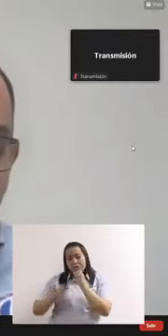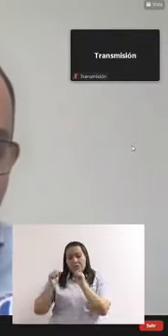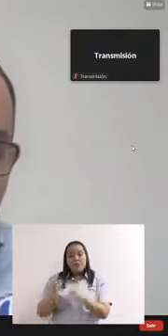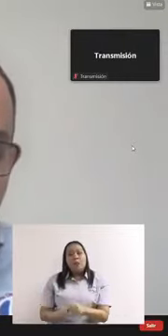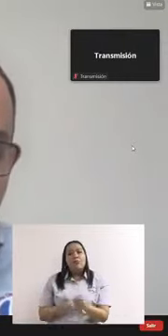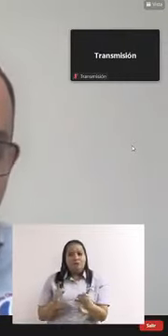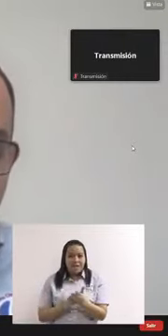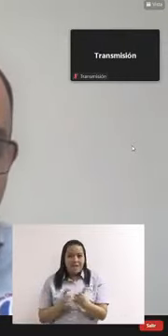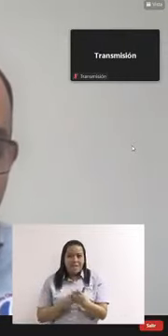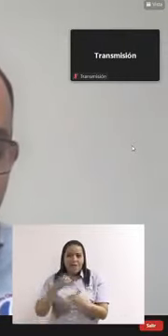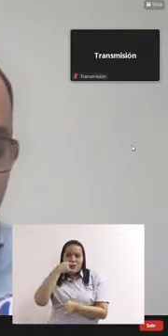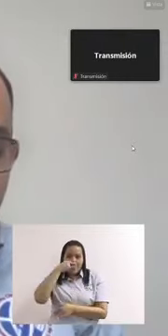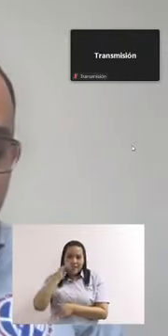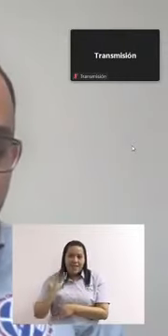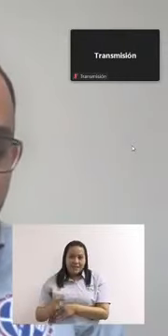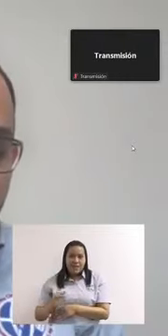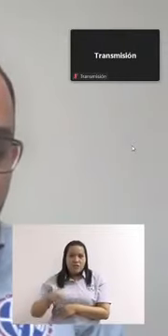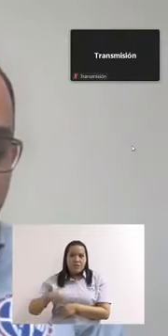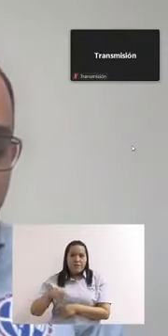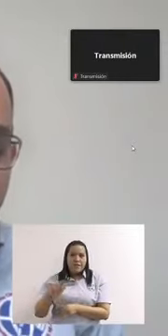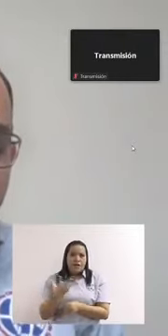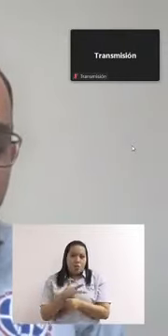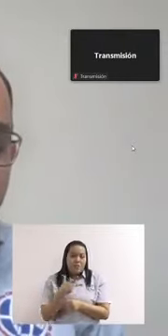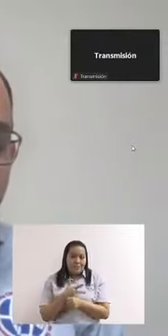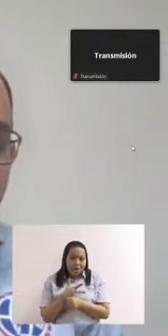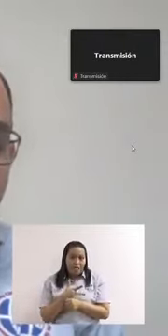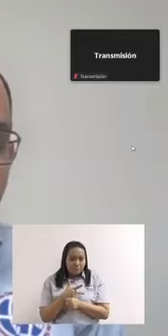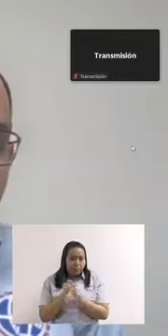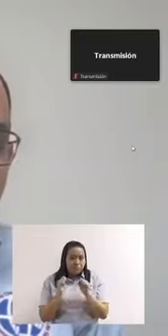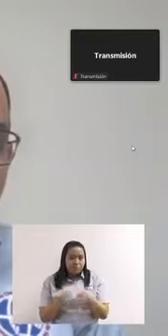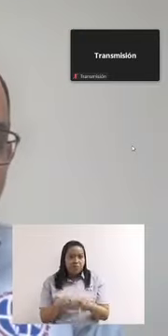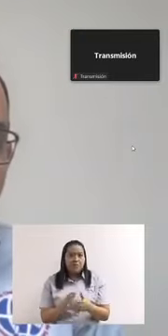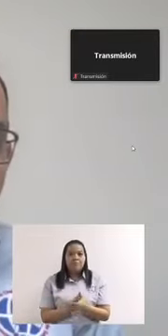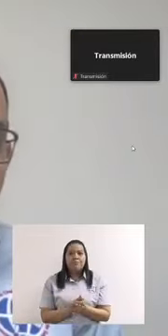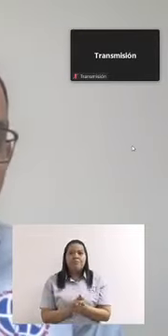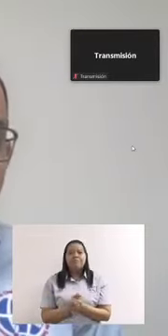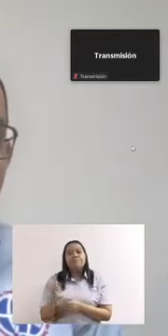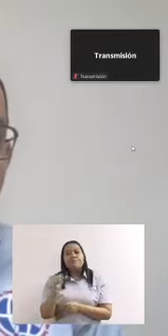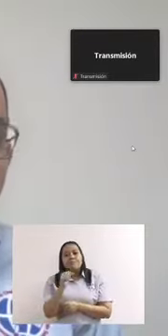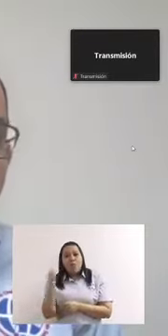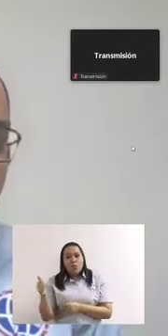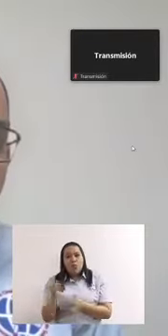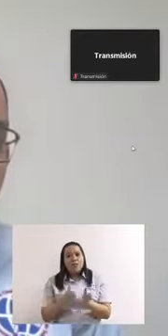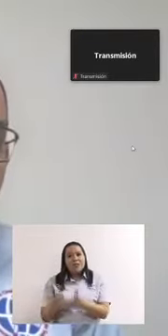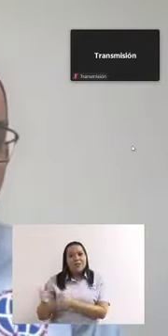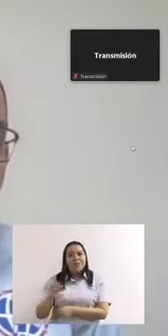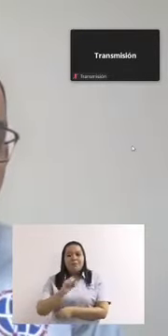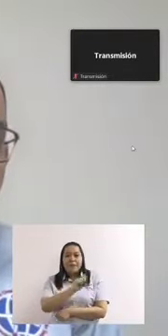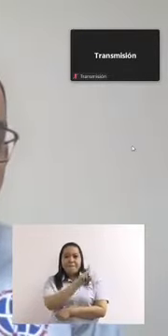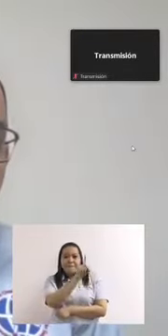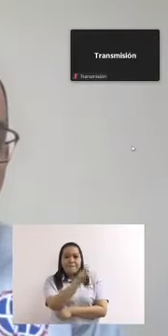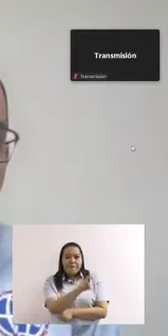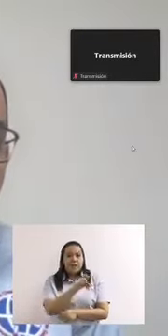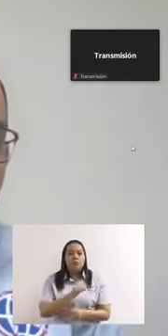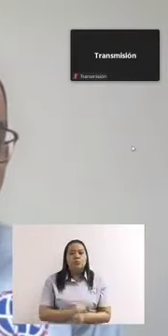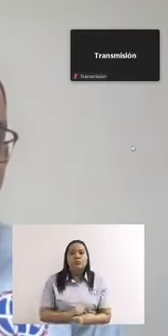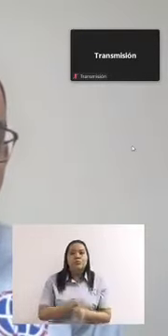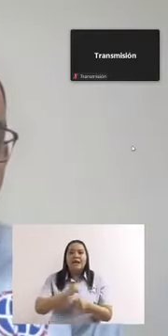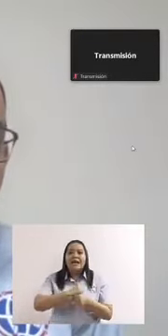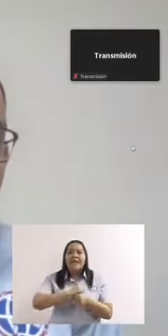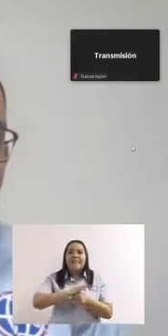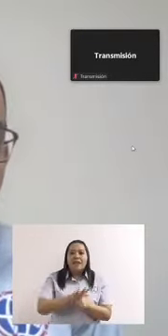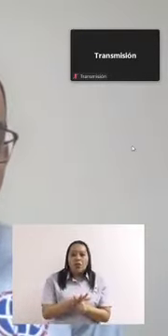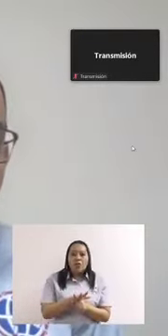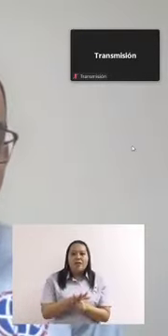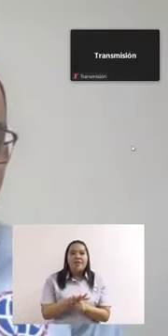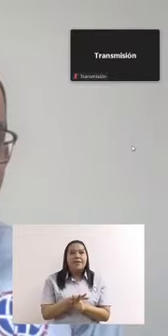al niño aquí en Guatemala. Hay otra pregunta que es relacionada con COVID. Algunas personas se quejan de que han